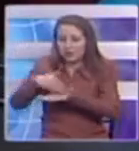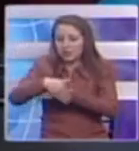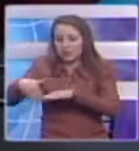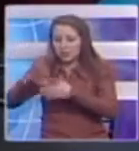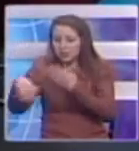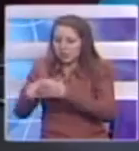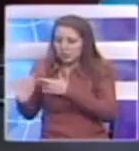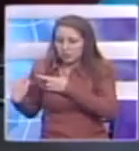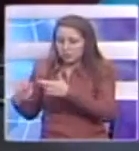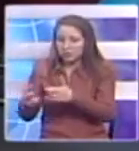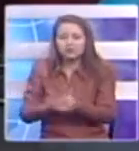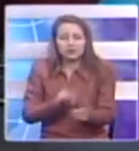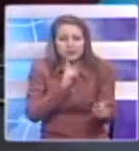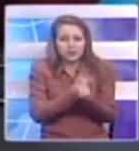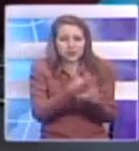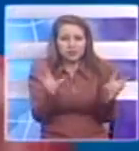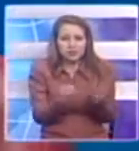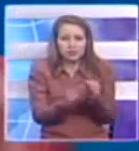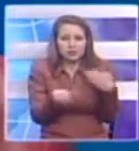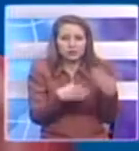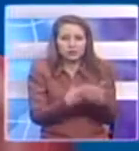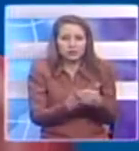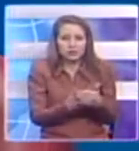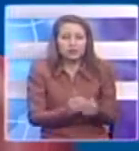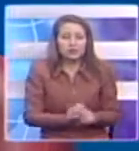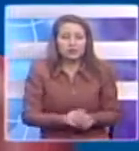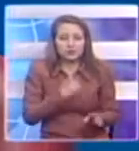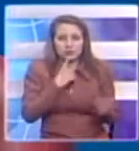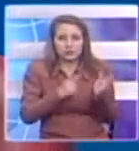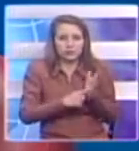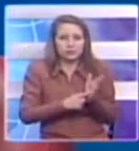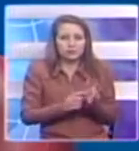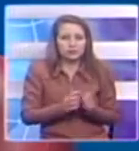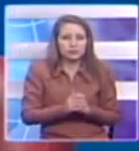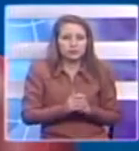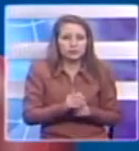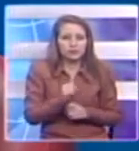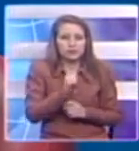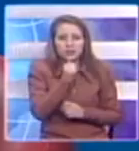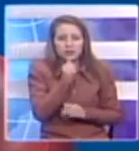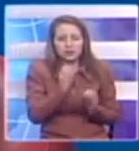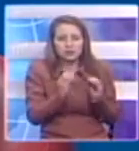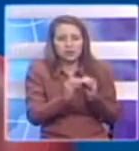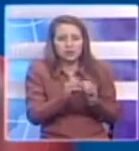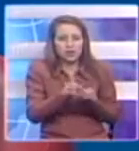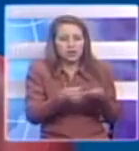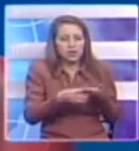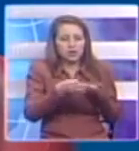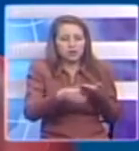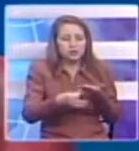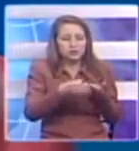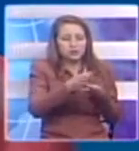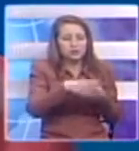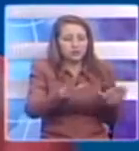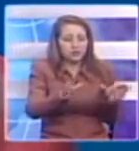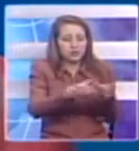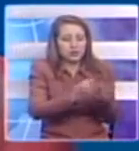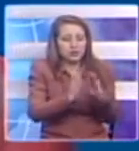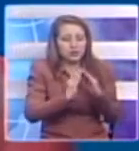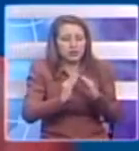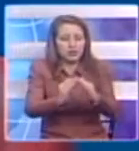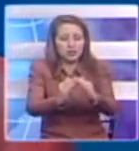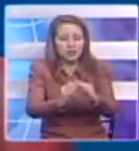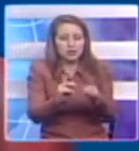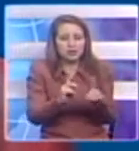de todas estas industrias. Totalmente, totalmente. De hecho, por ejemplo, todavía se siguen dando urbanizaciones donde, en vez de